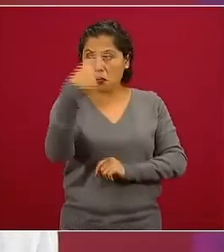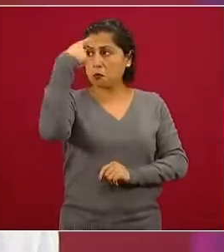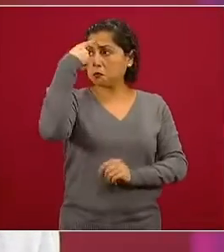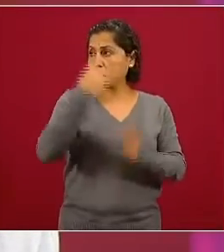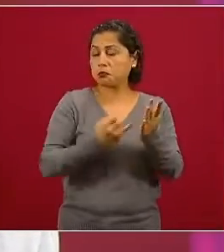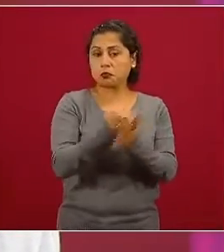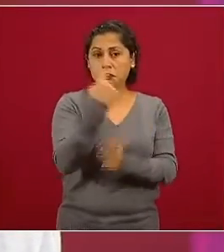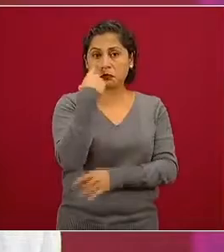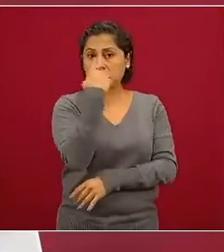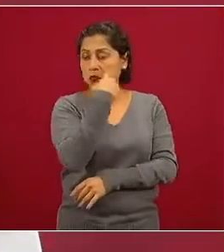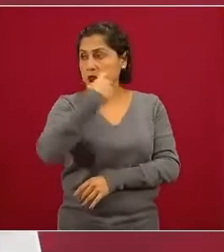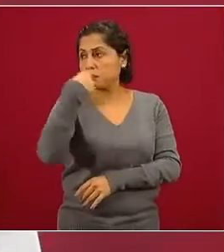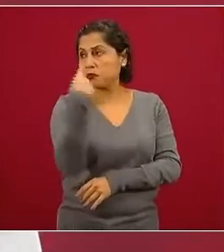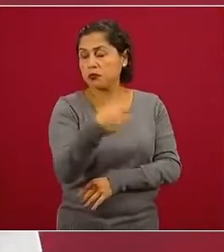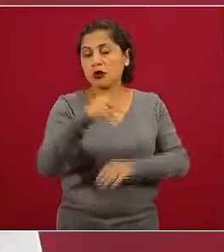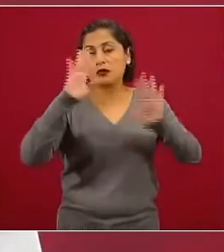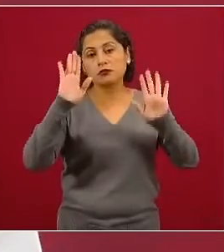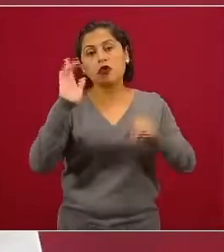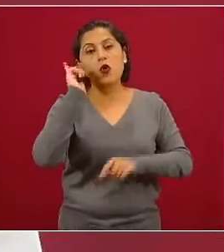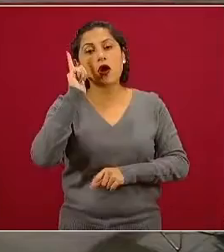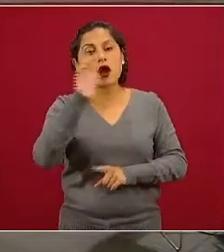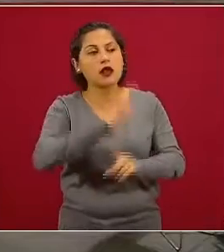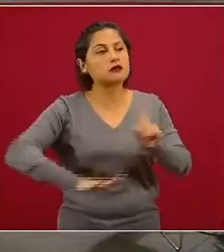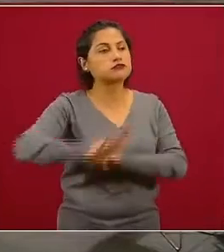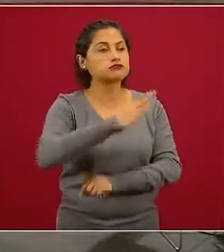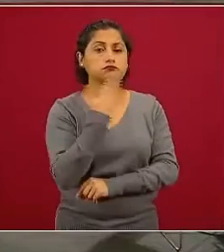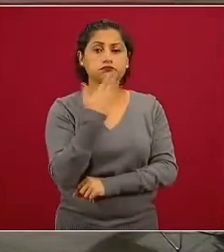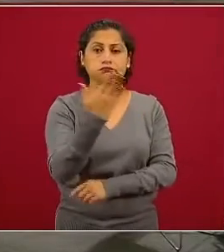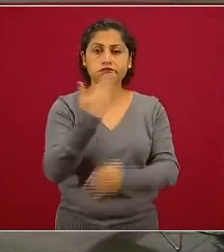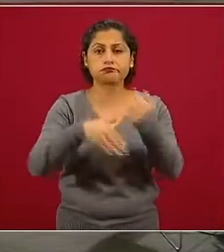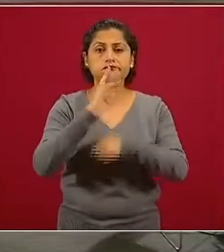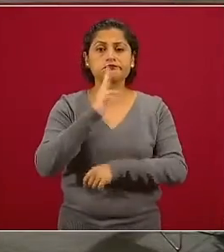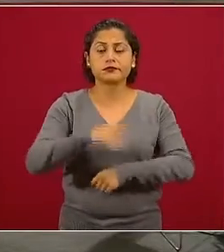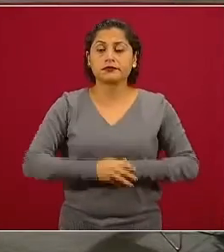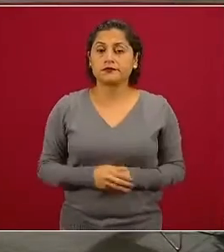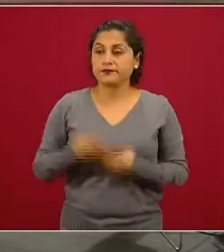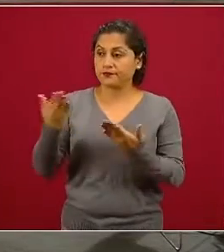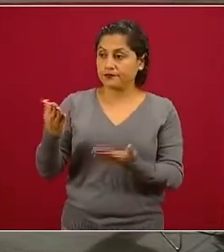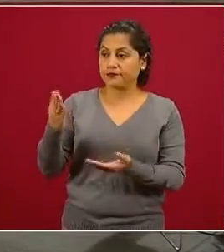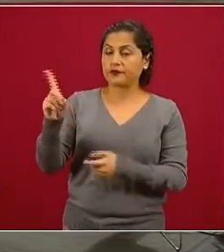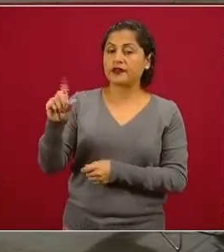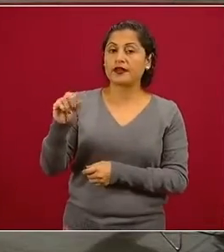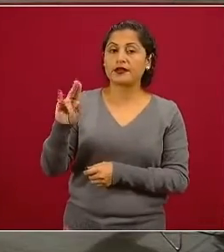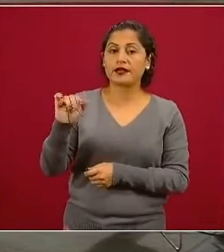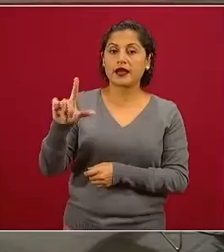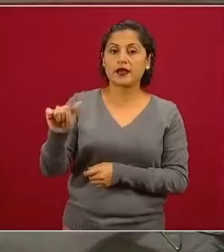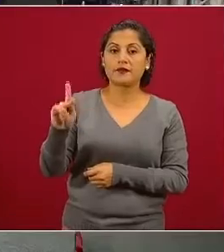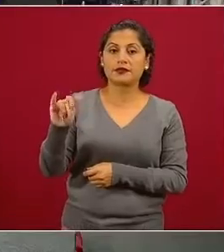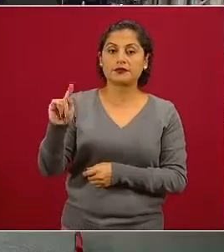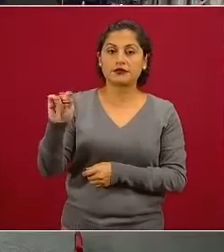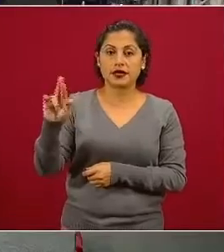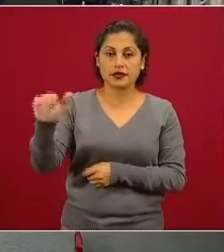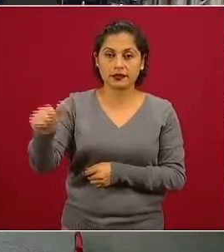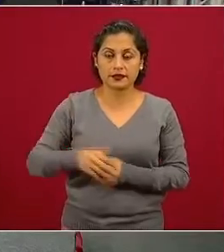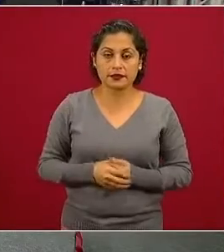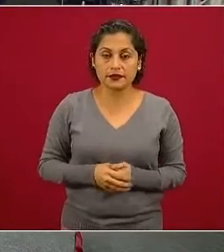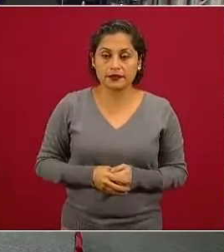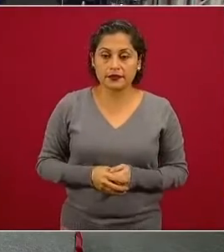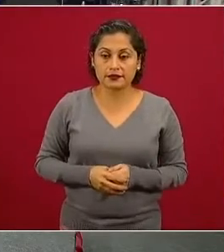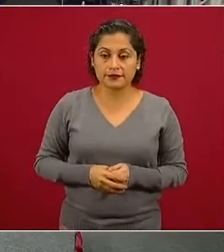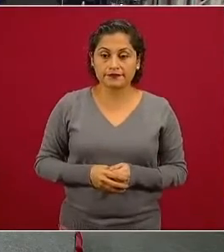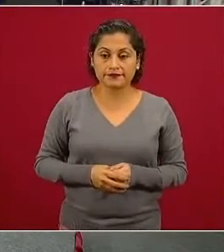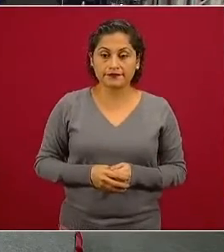ley. No hay duda de que en periodos preelectorales los partidos políticos tienen la necesidad de mostrar que están activos y que tienen